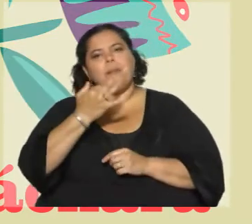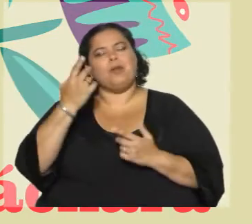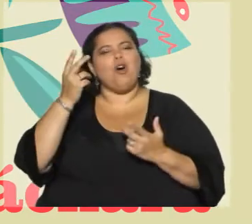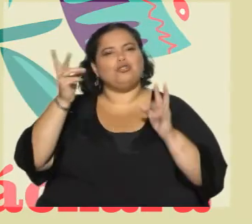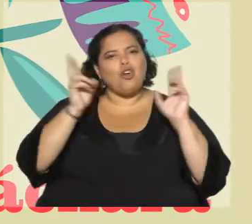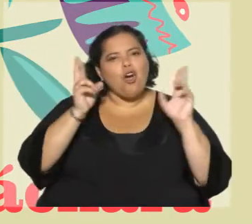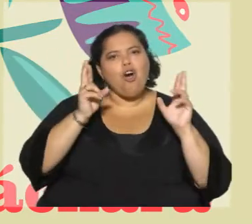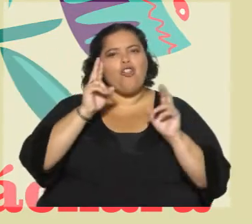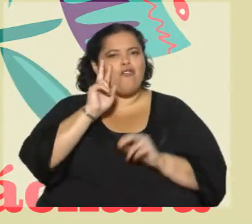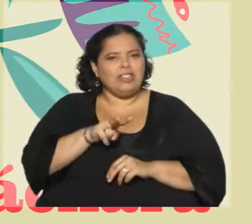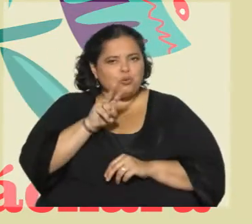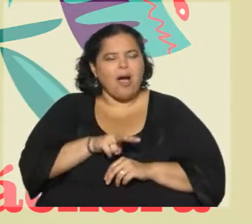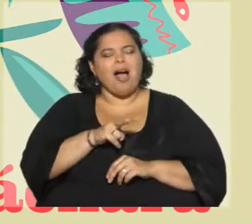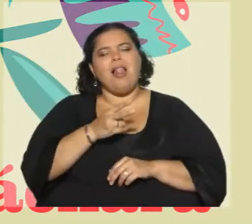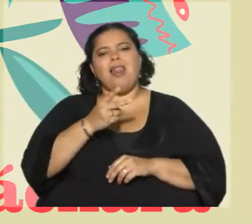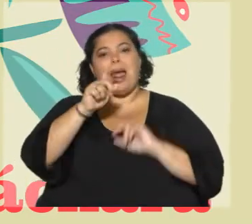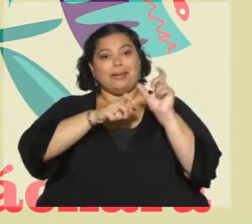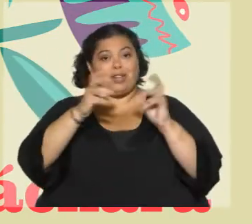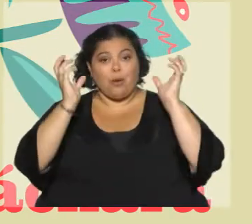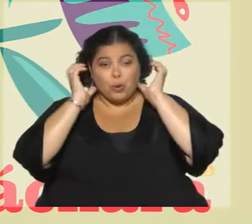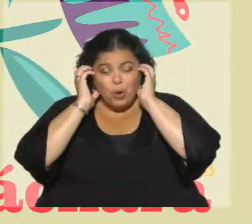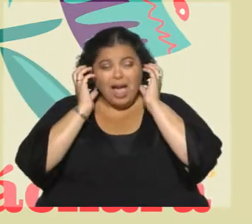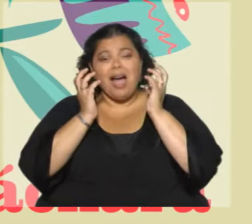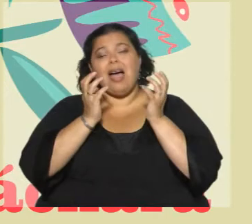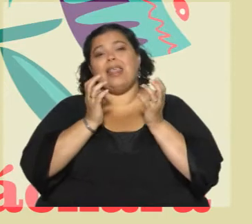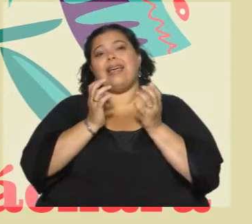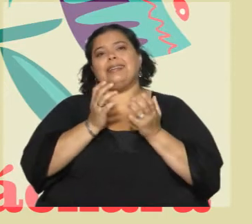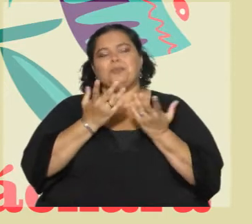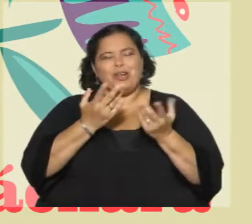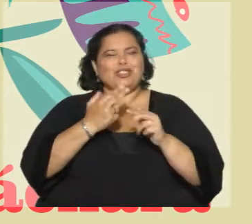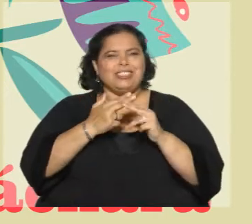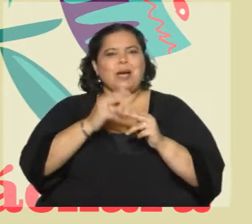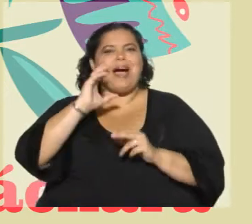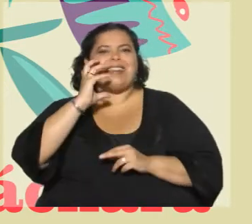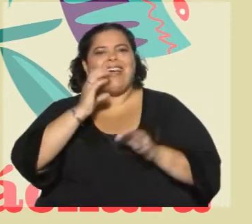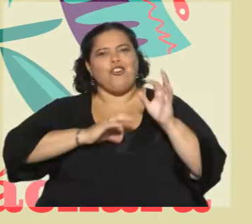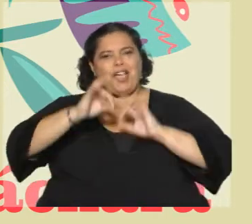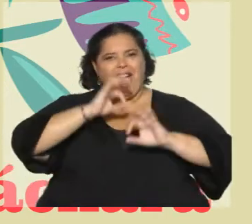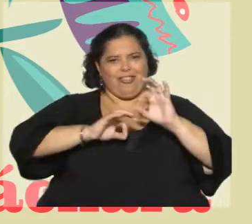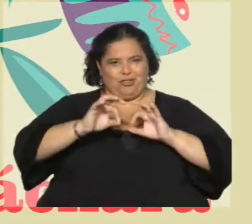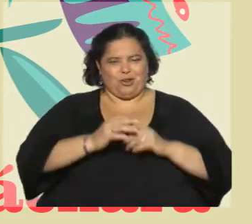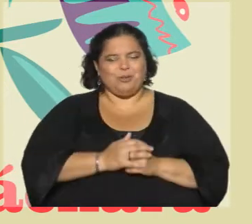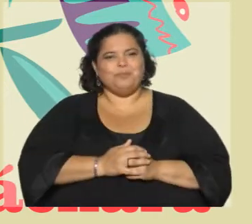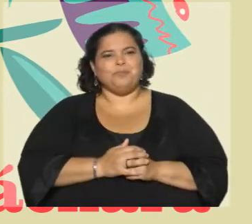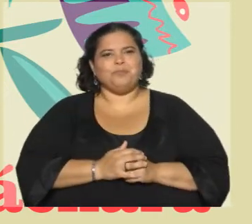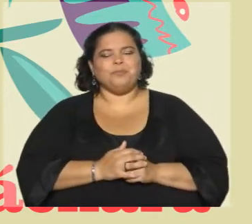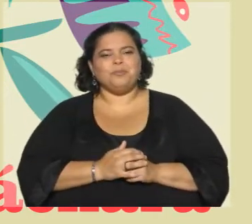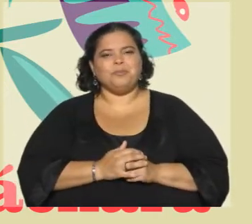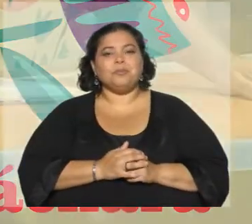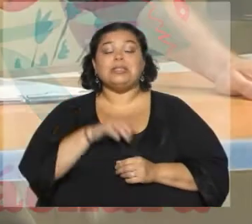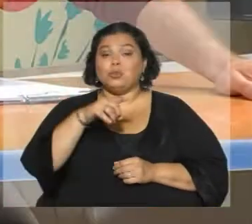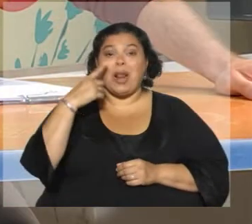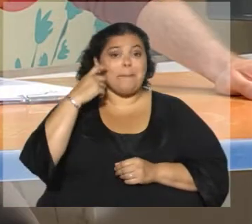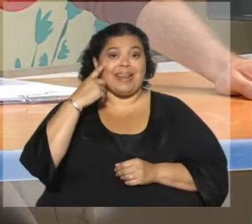que la gente está con auriculares por eso ahí está como yo soy de radio teatrales de los 15 voy a mezclar exactamente si se es tremenda experiencia